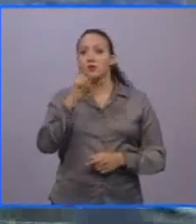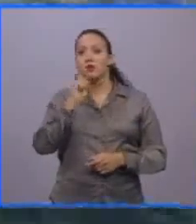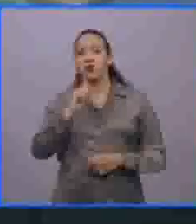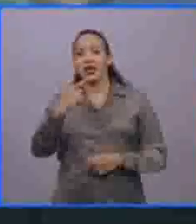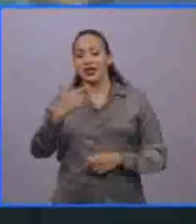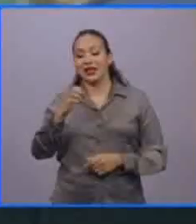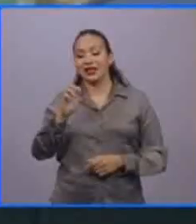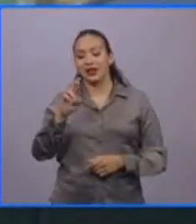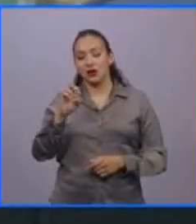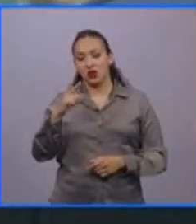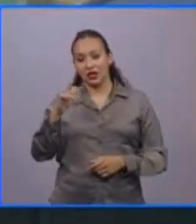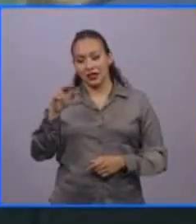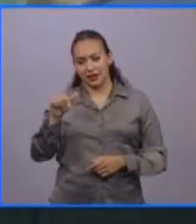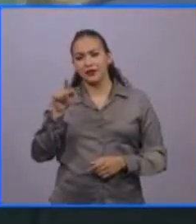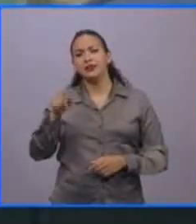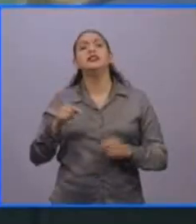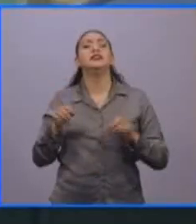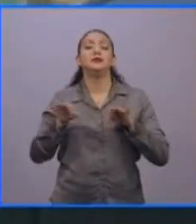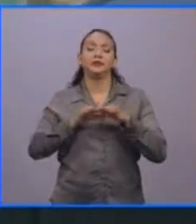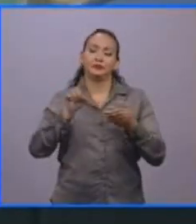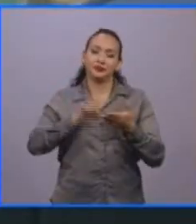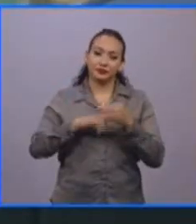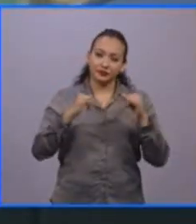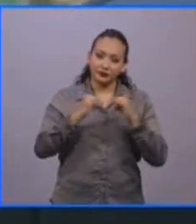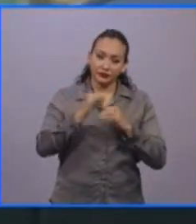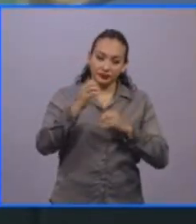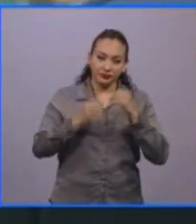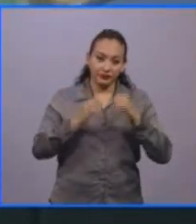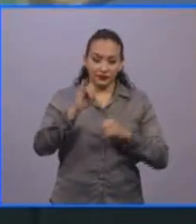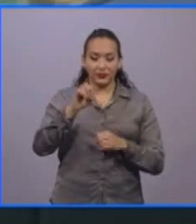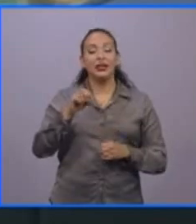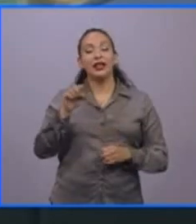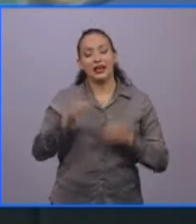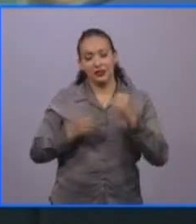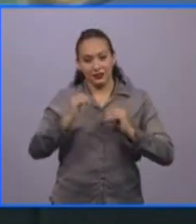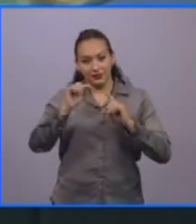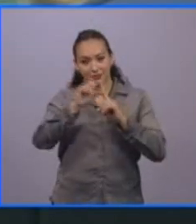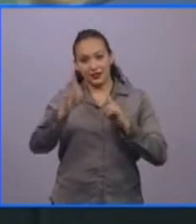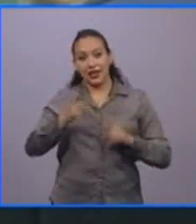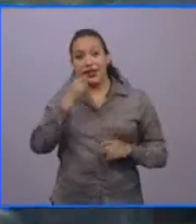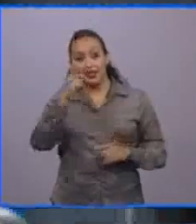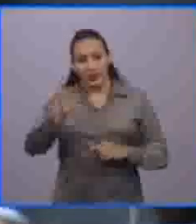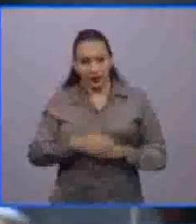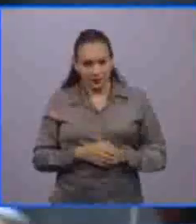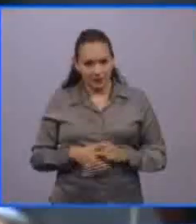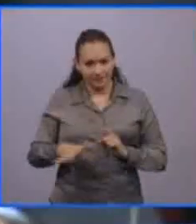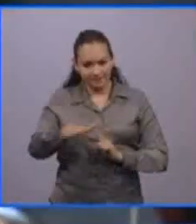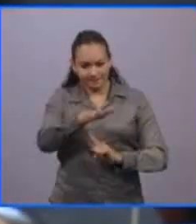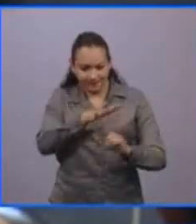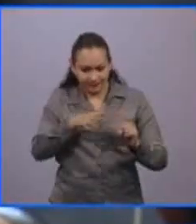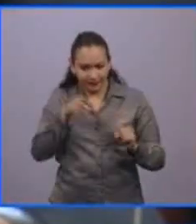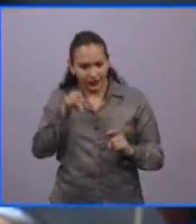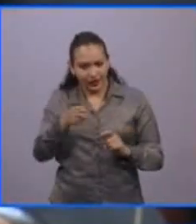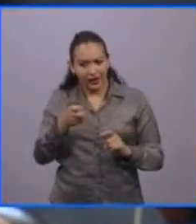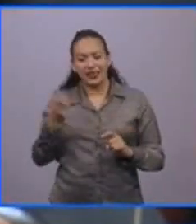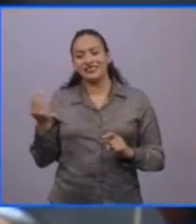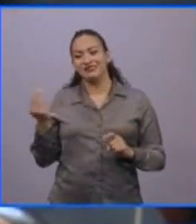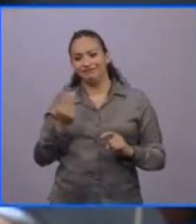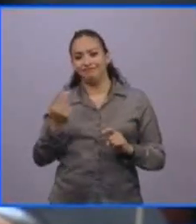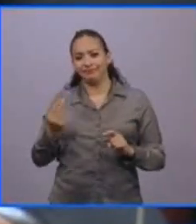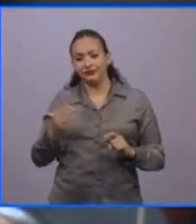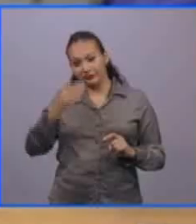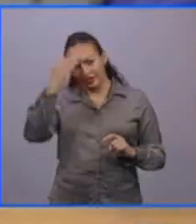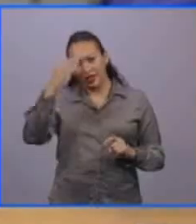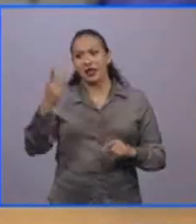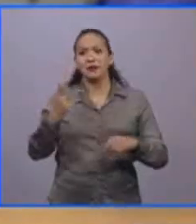Vera, investigadora del Centro de Estudios Constitucionales de la Corte, subrayó que en ese contexto serán fundamentales los criterios de la